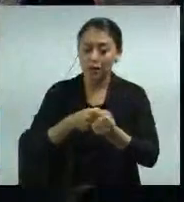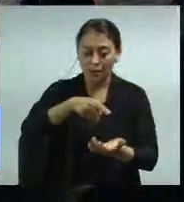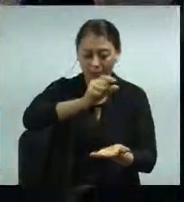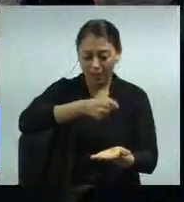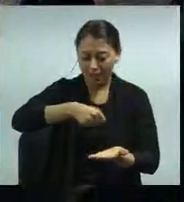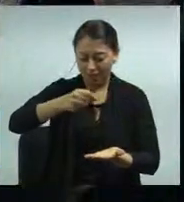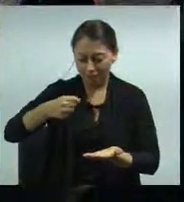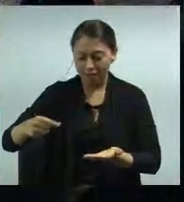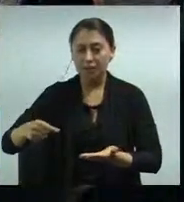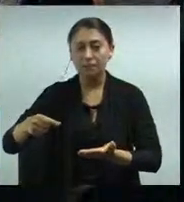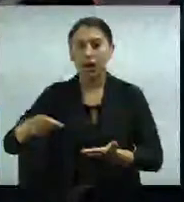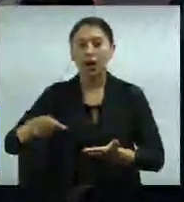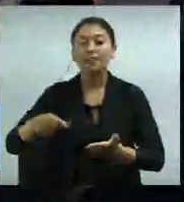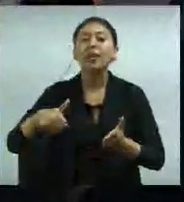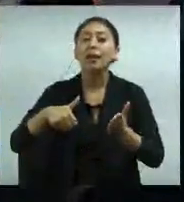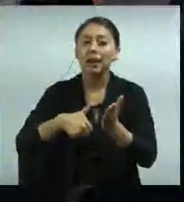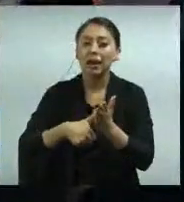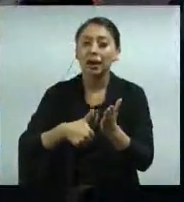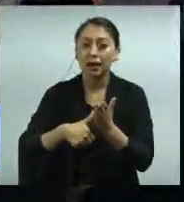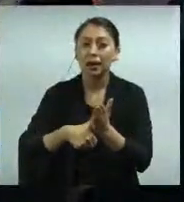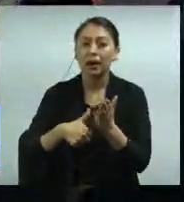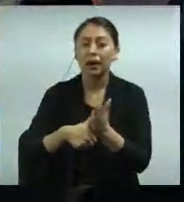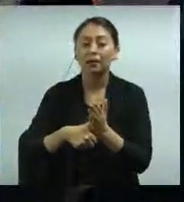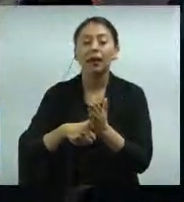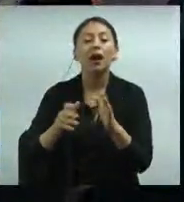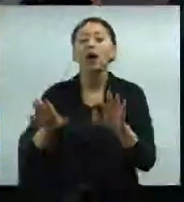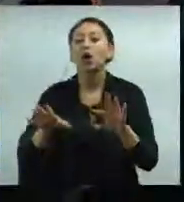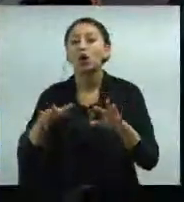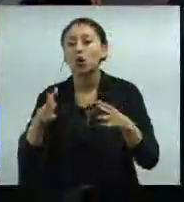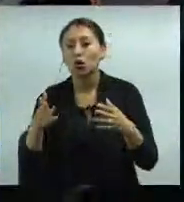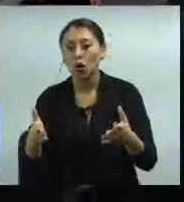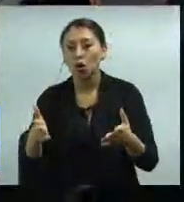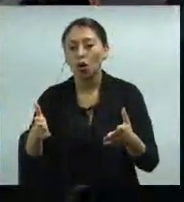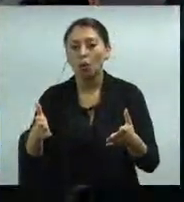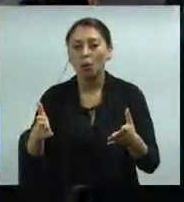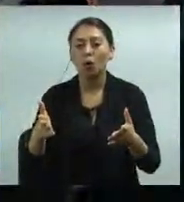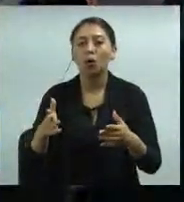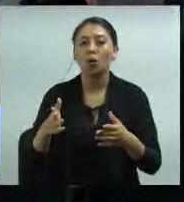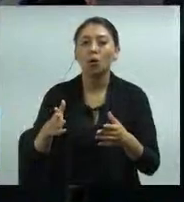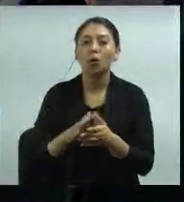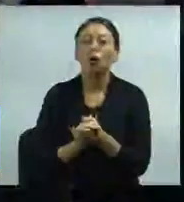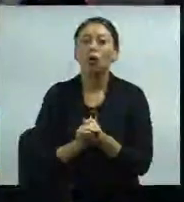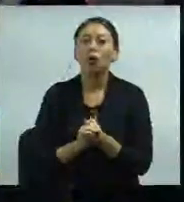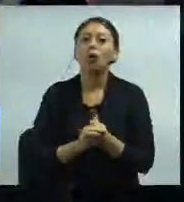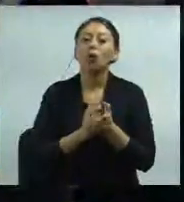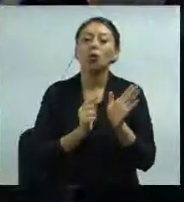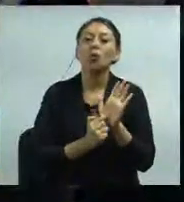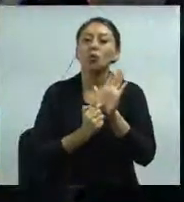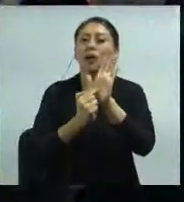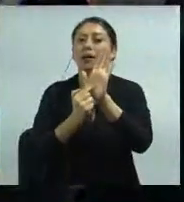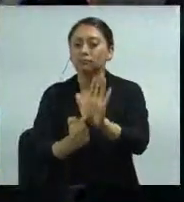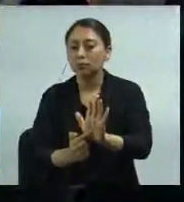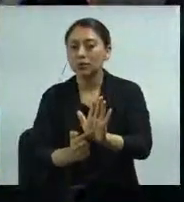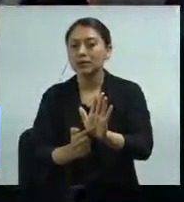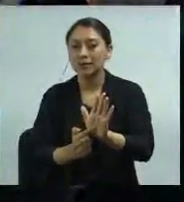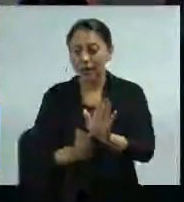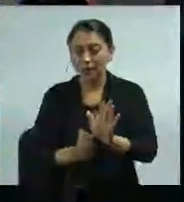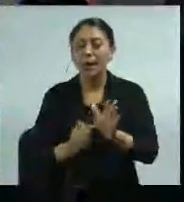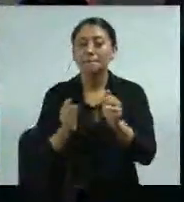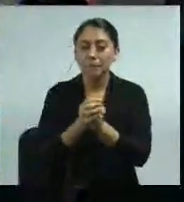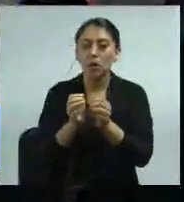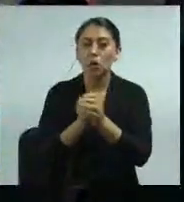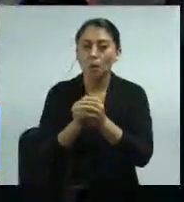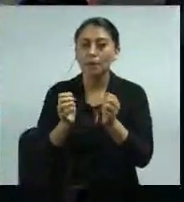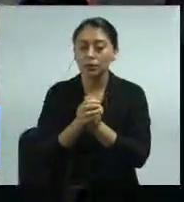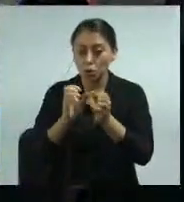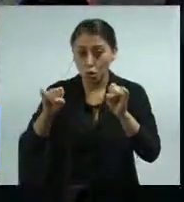esta carta como una manifestación de preocupación de parte de Junta Directiva y de